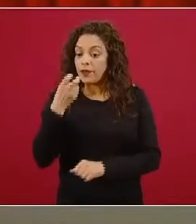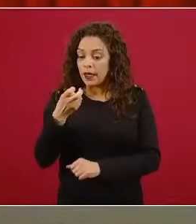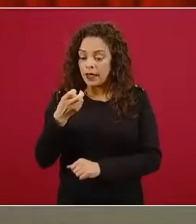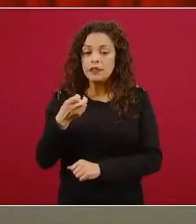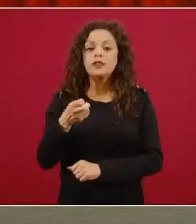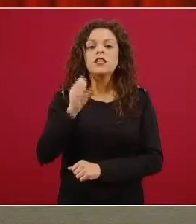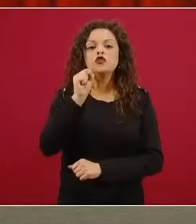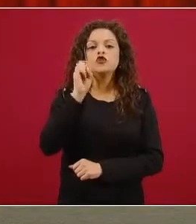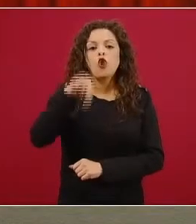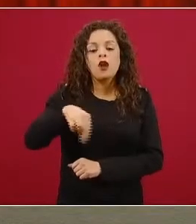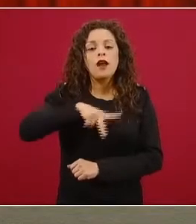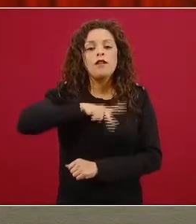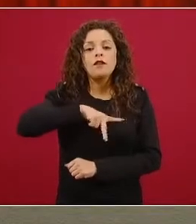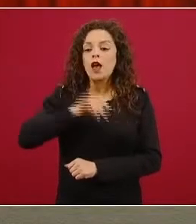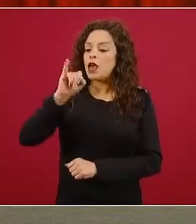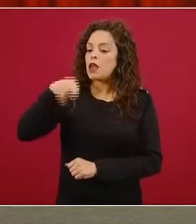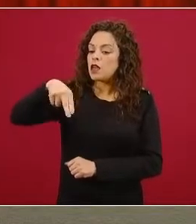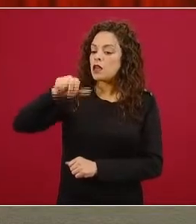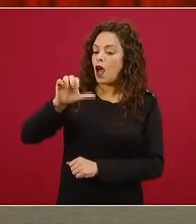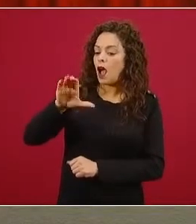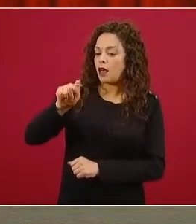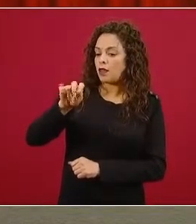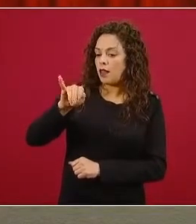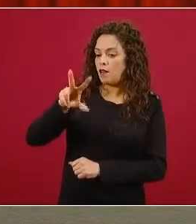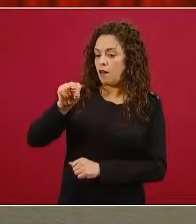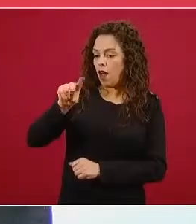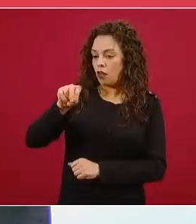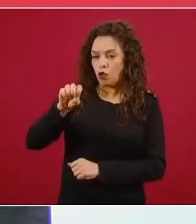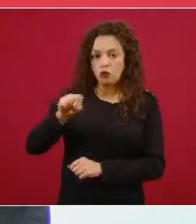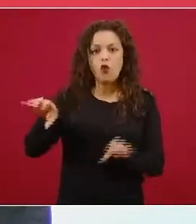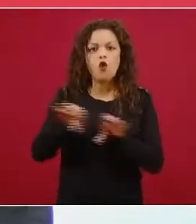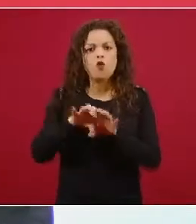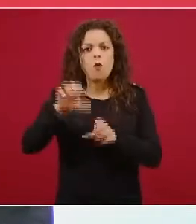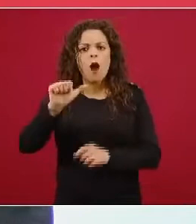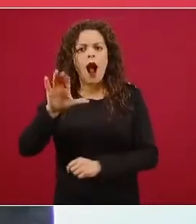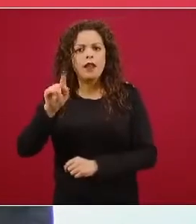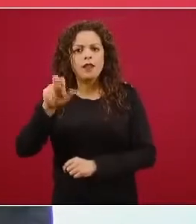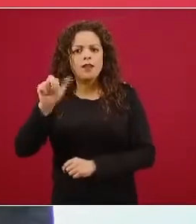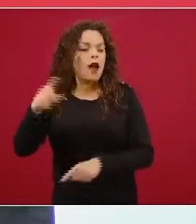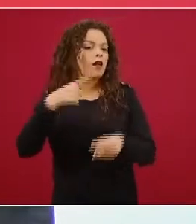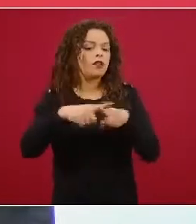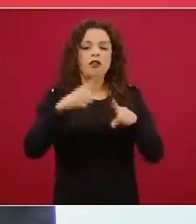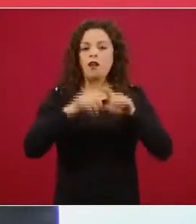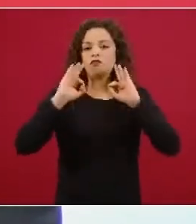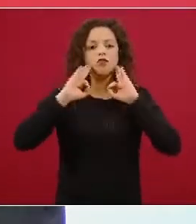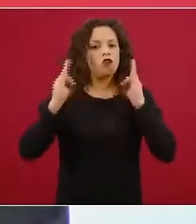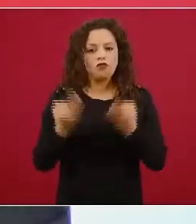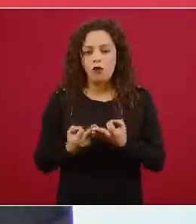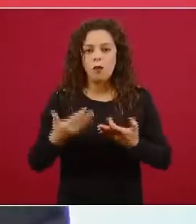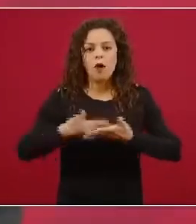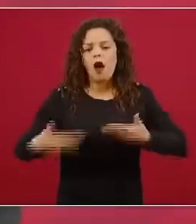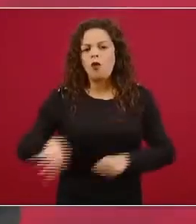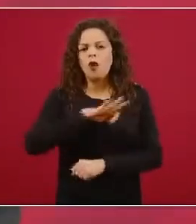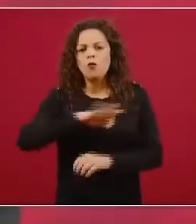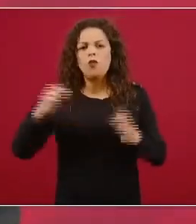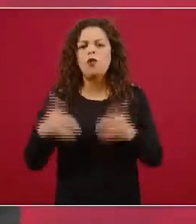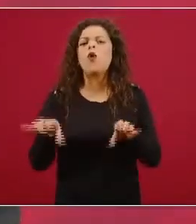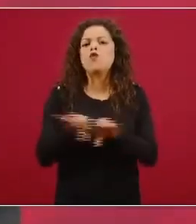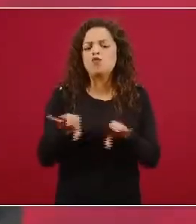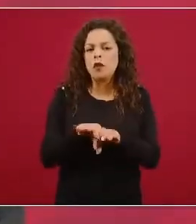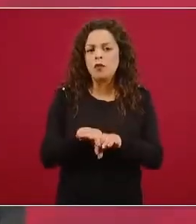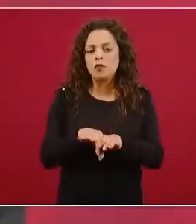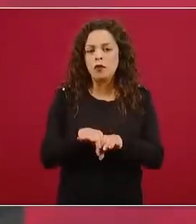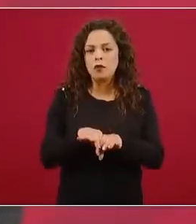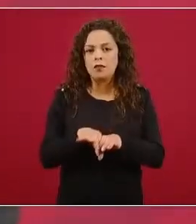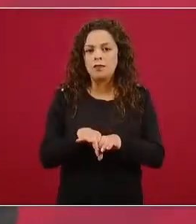inactivados. Y los virus se inactivan por distintos mecanismos. Hoy es más convencional hacerlos por mecanismos